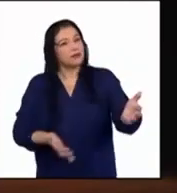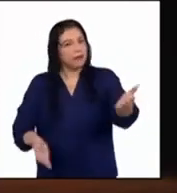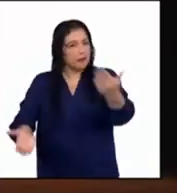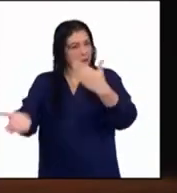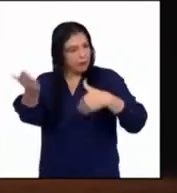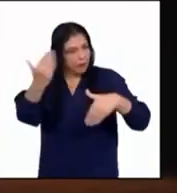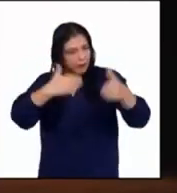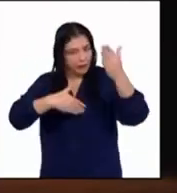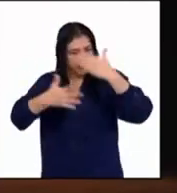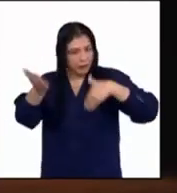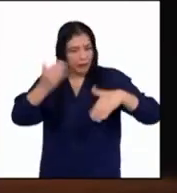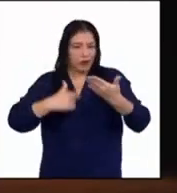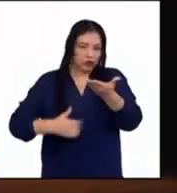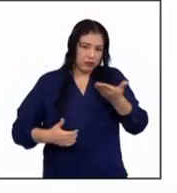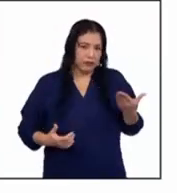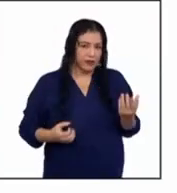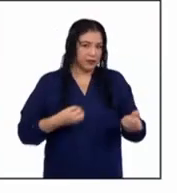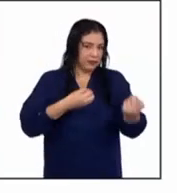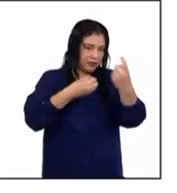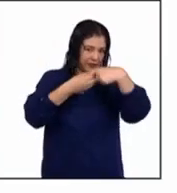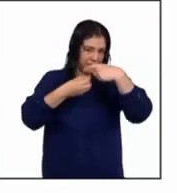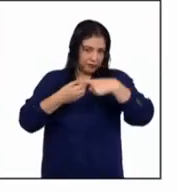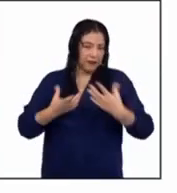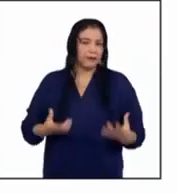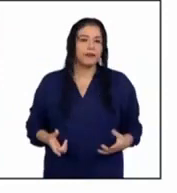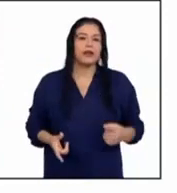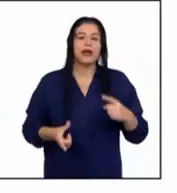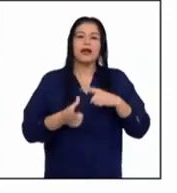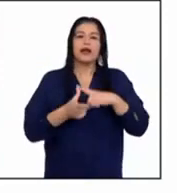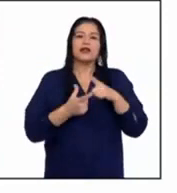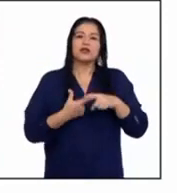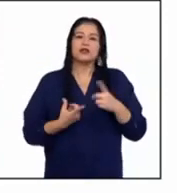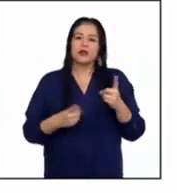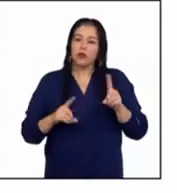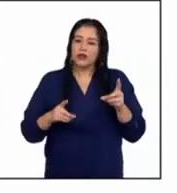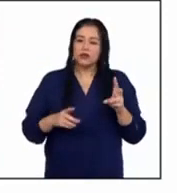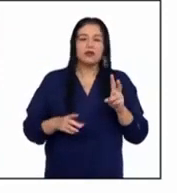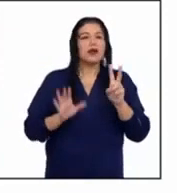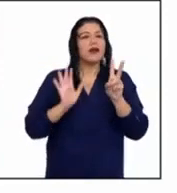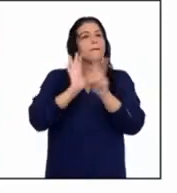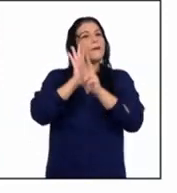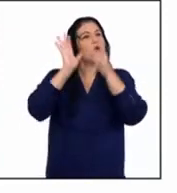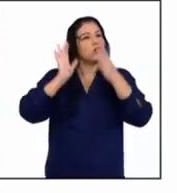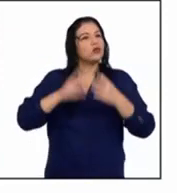Es decir, los invita a participar. Y entonces cuando el voluntario